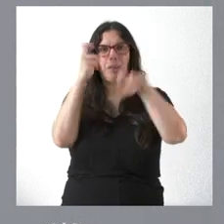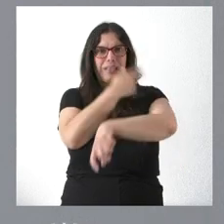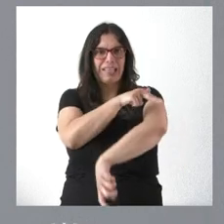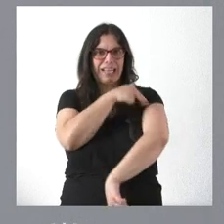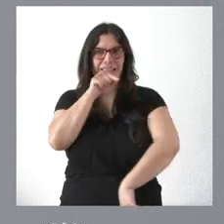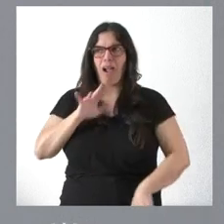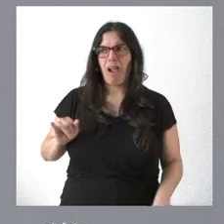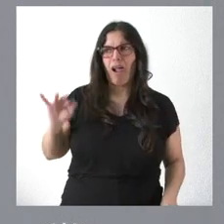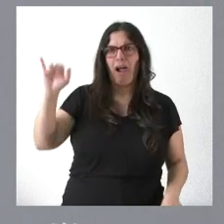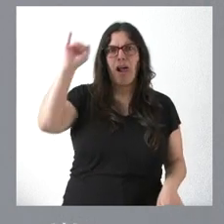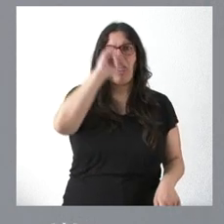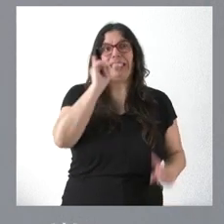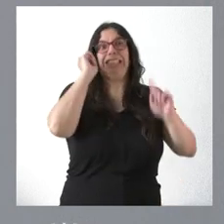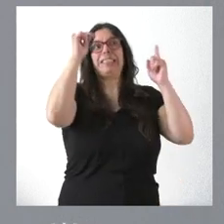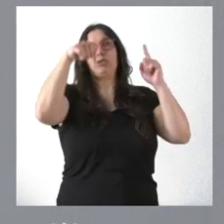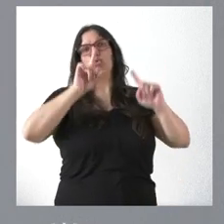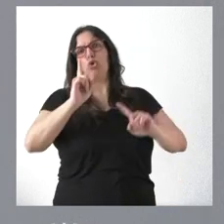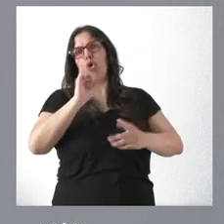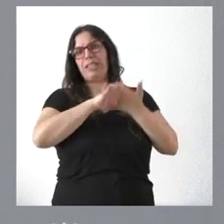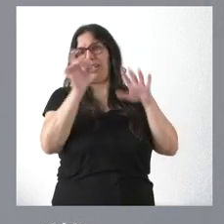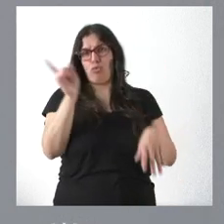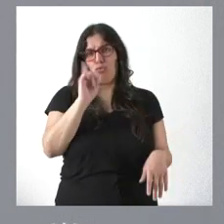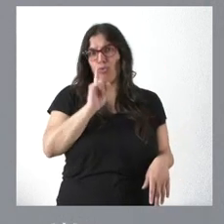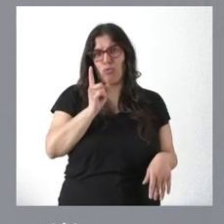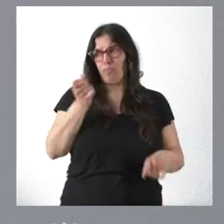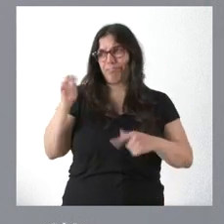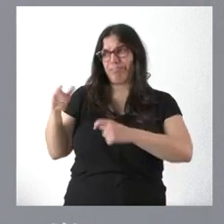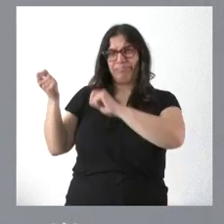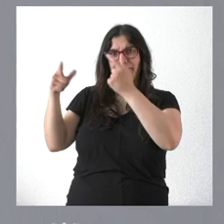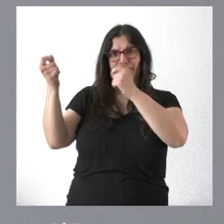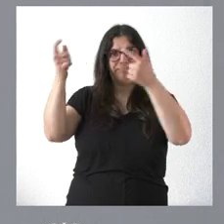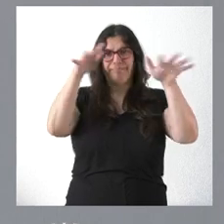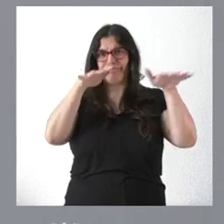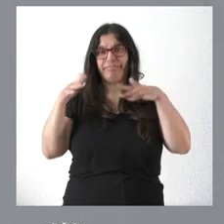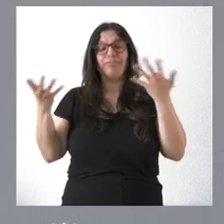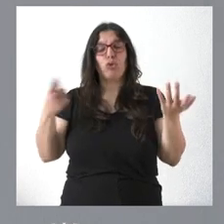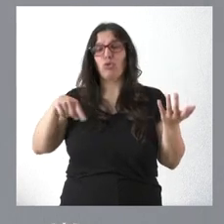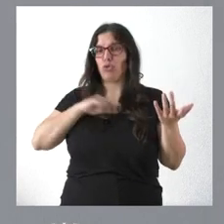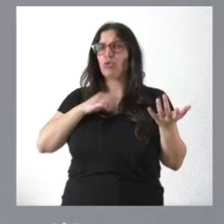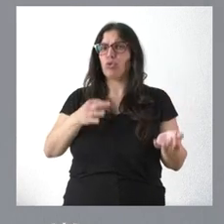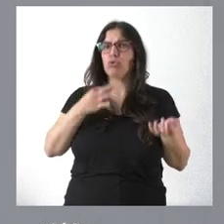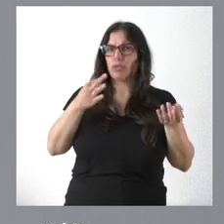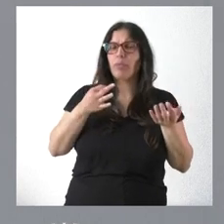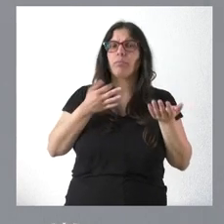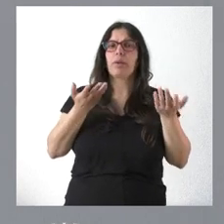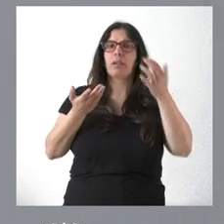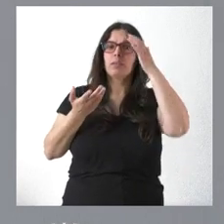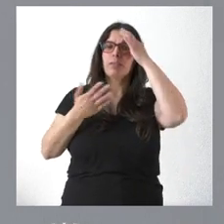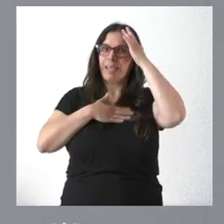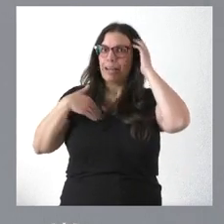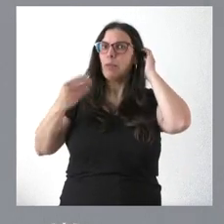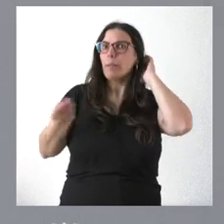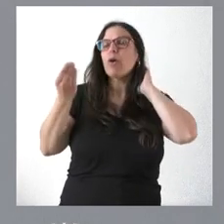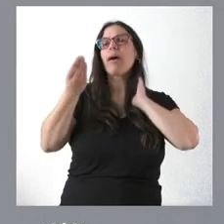es un caso excepcional Castilla y León y, por tanto, nosotros estamos siempre implicados en esta mejora de la